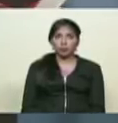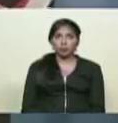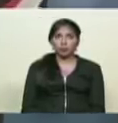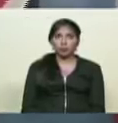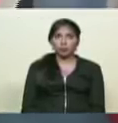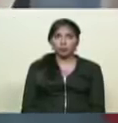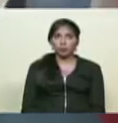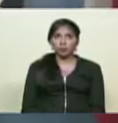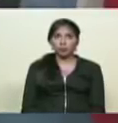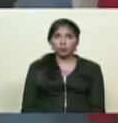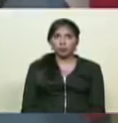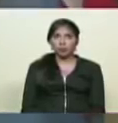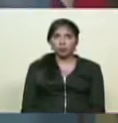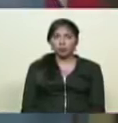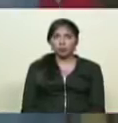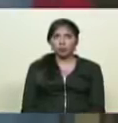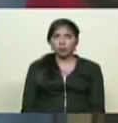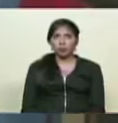i